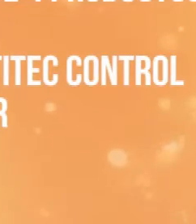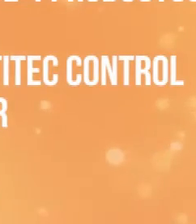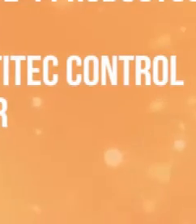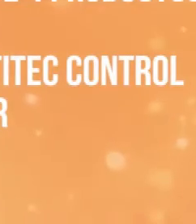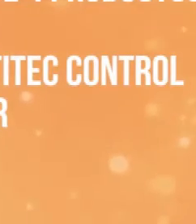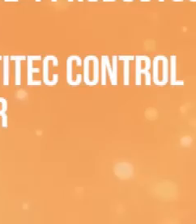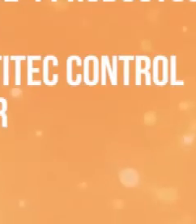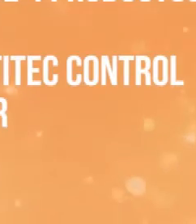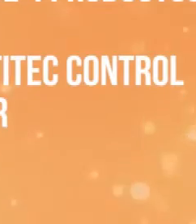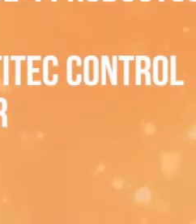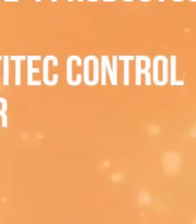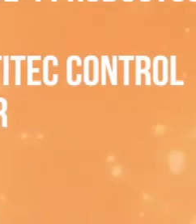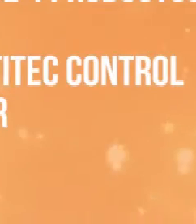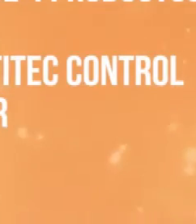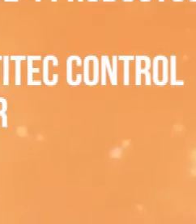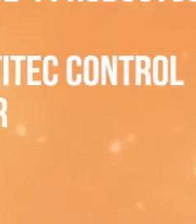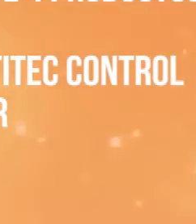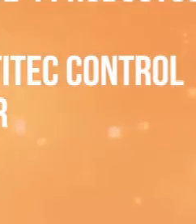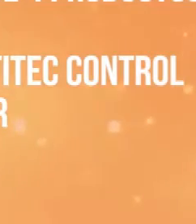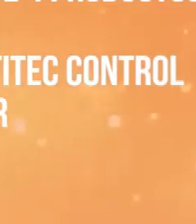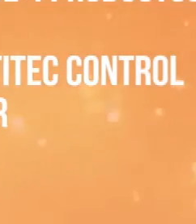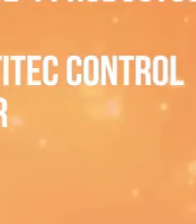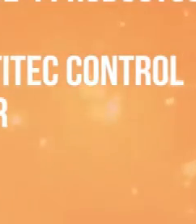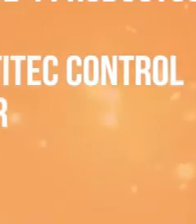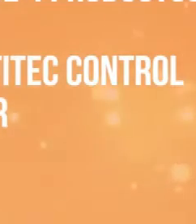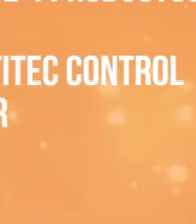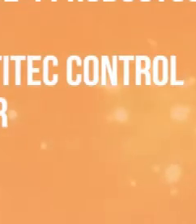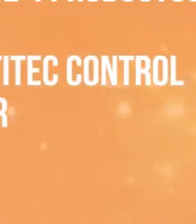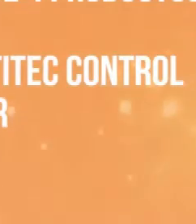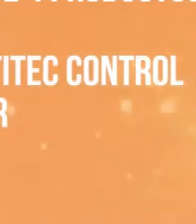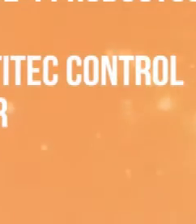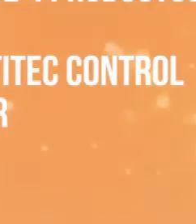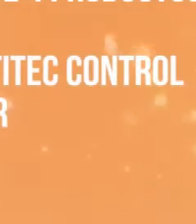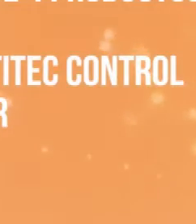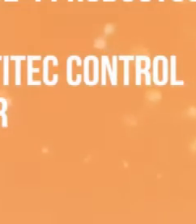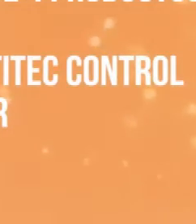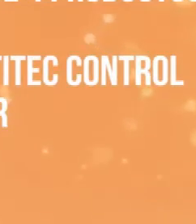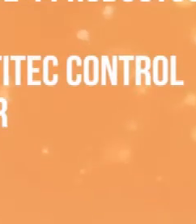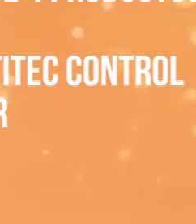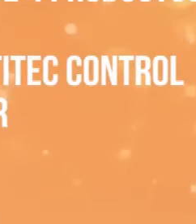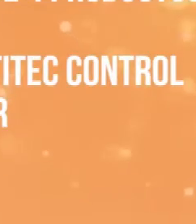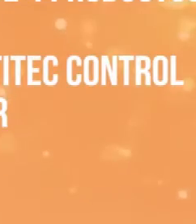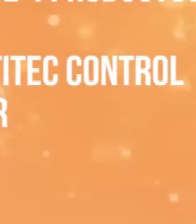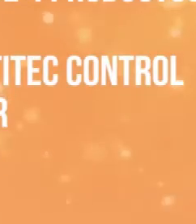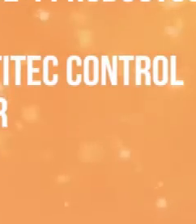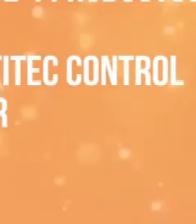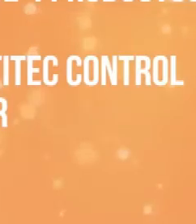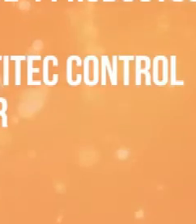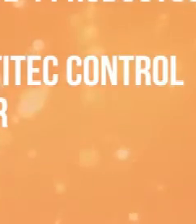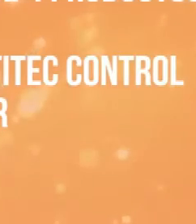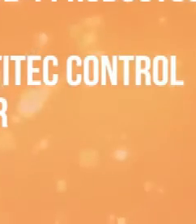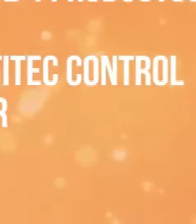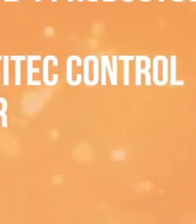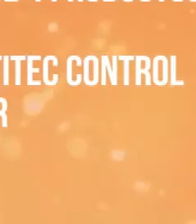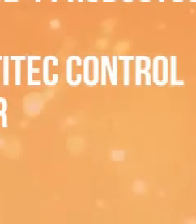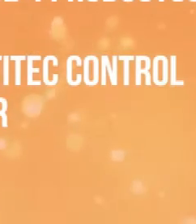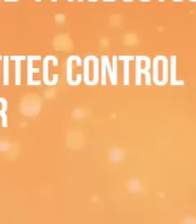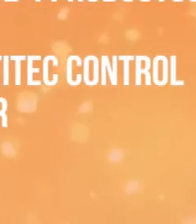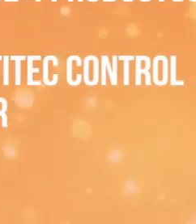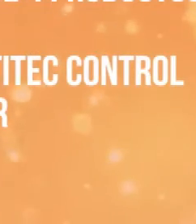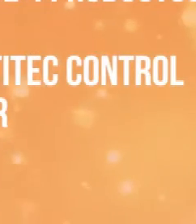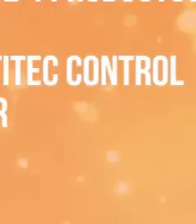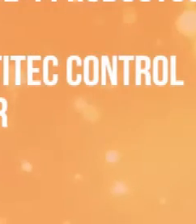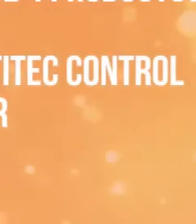a bajar de peso también tiene estas pastillas láser o advanced y las famosas y lipo blue que los van a ayudar a controlar la ansiedad